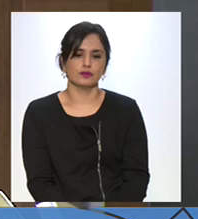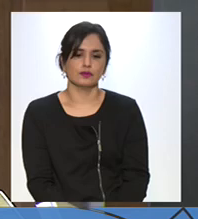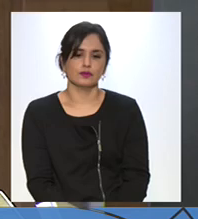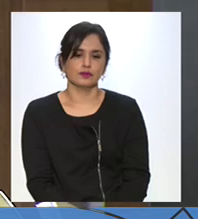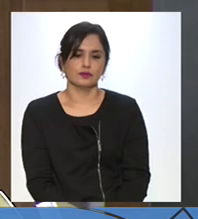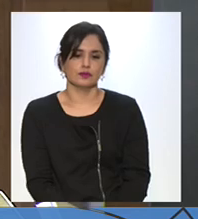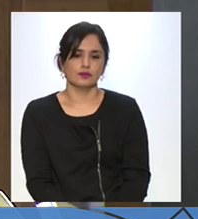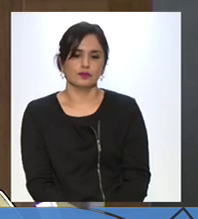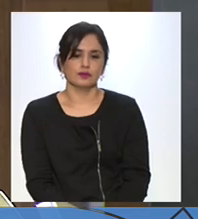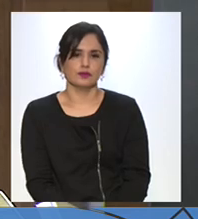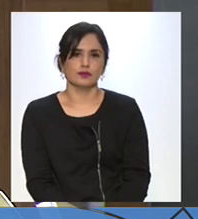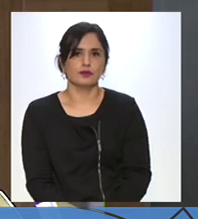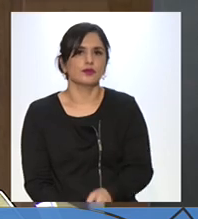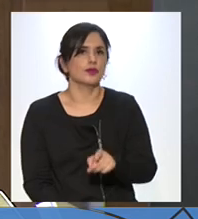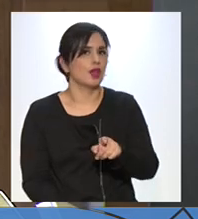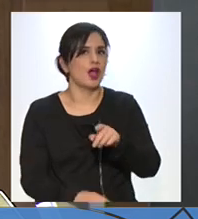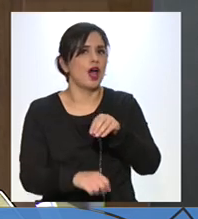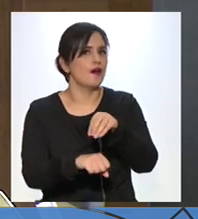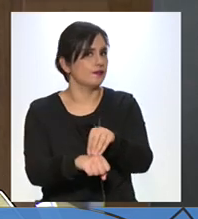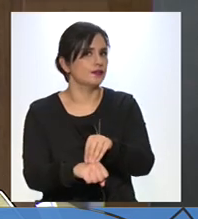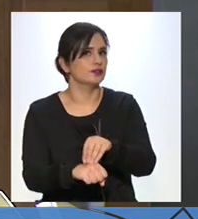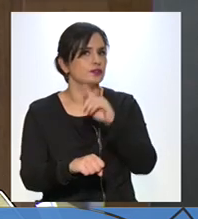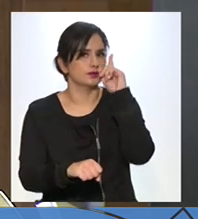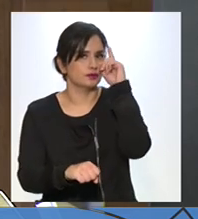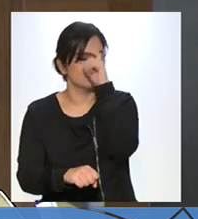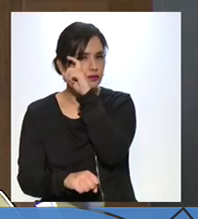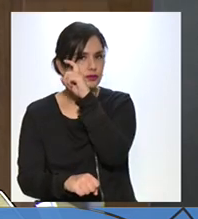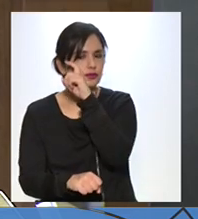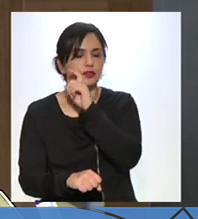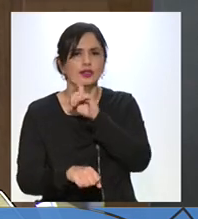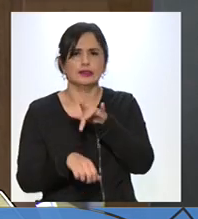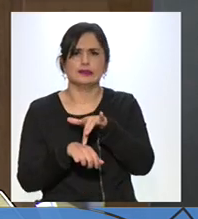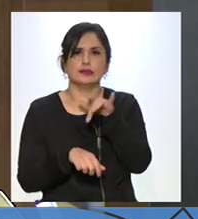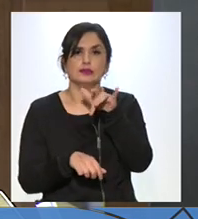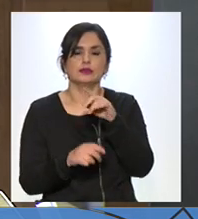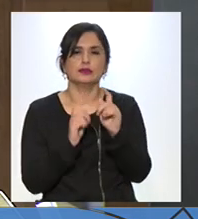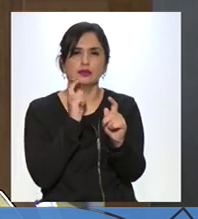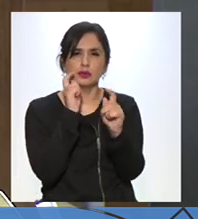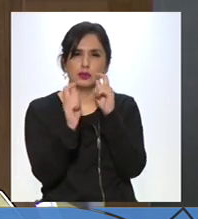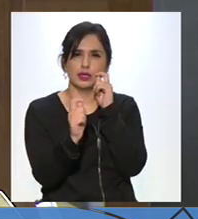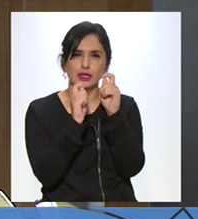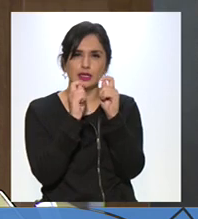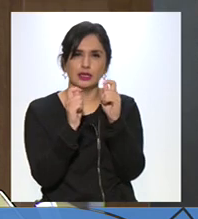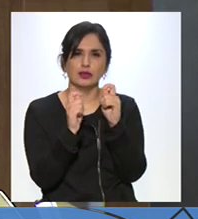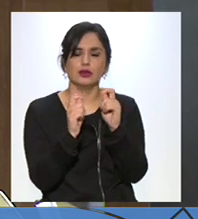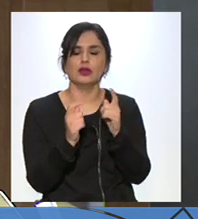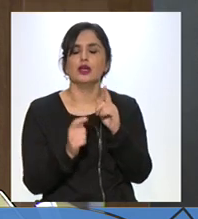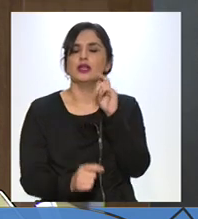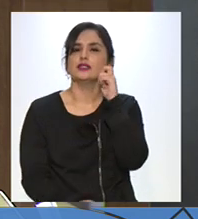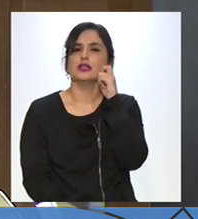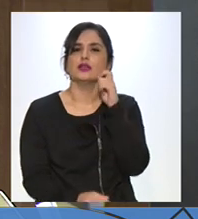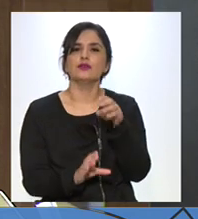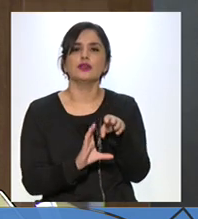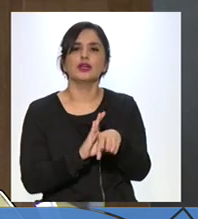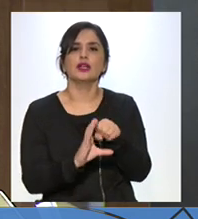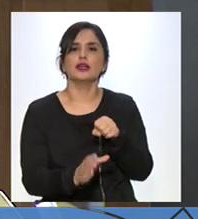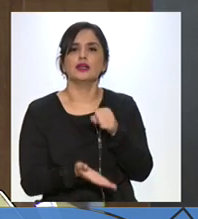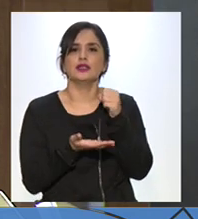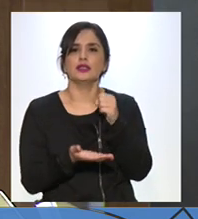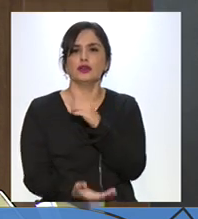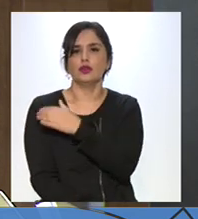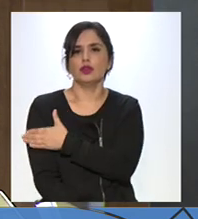hace una advertencia muy compleja de los graves peligros, voy a ser textual, que generan los nuevos retiros de ahorros